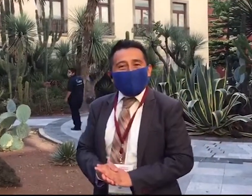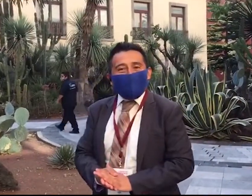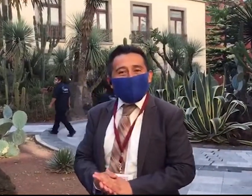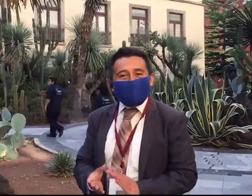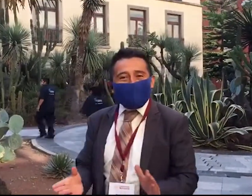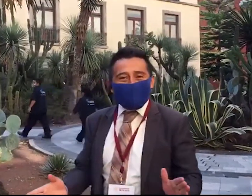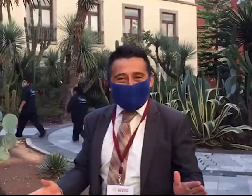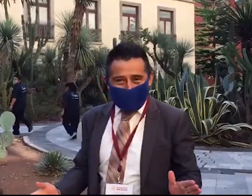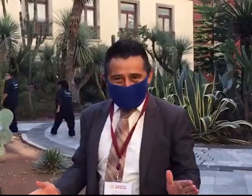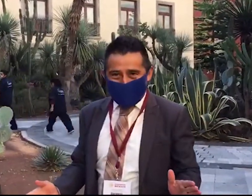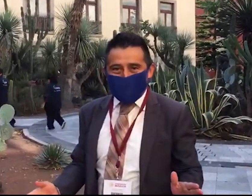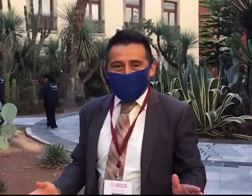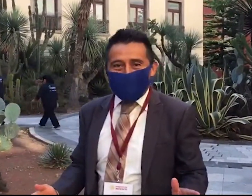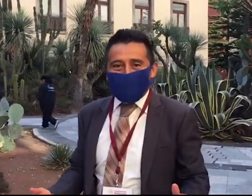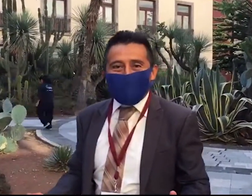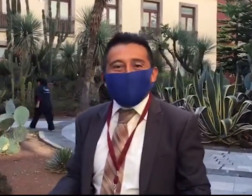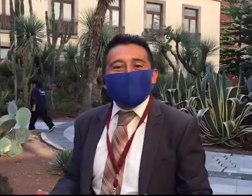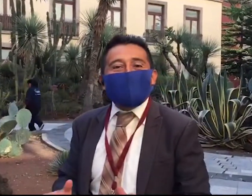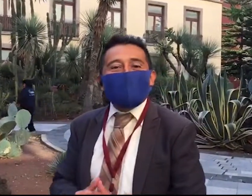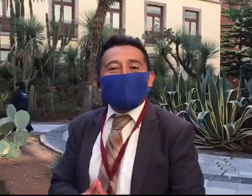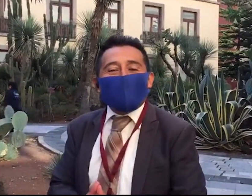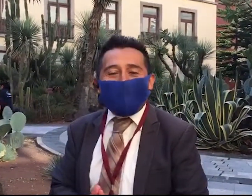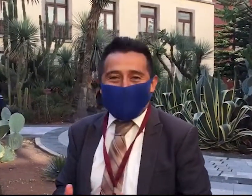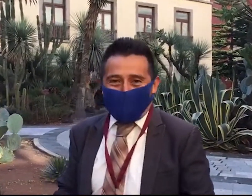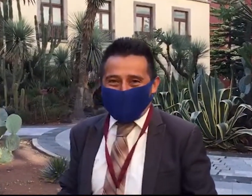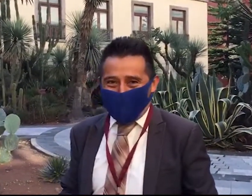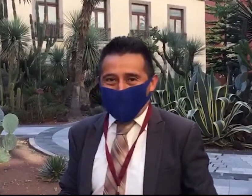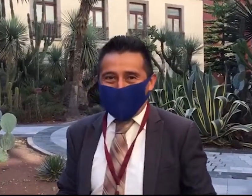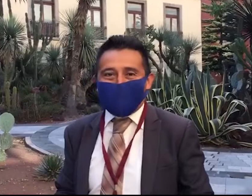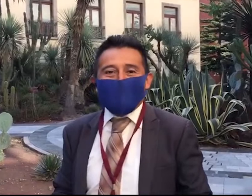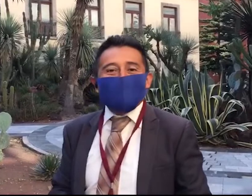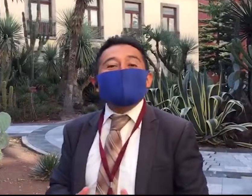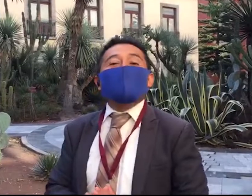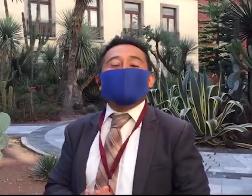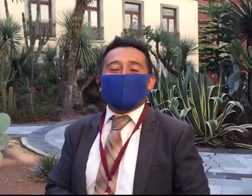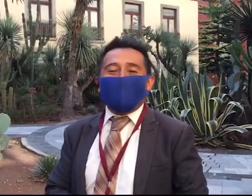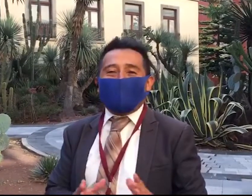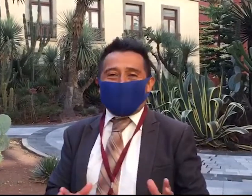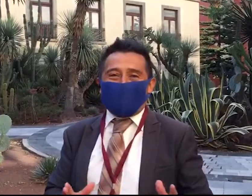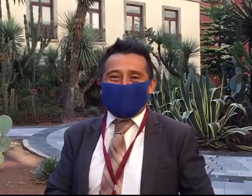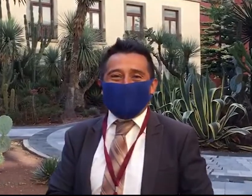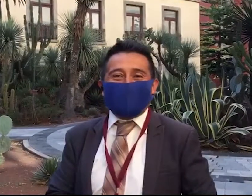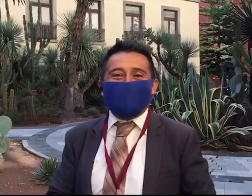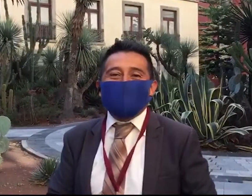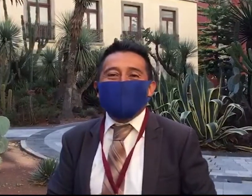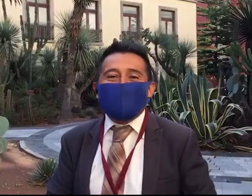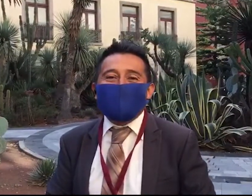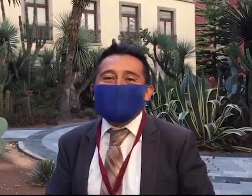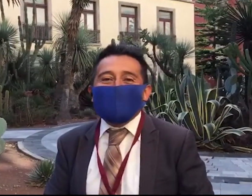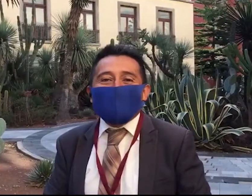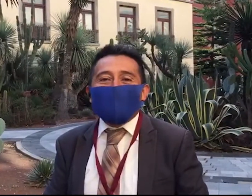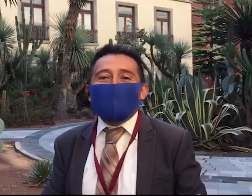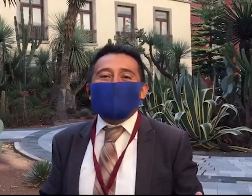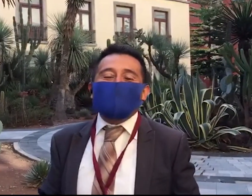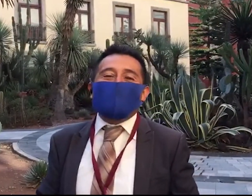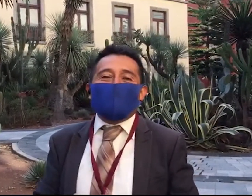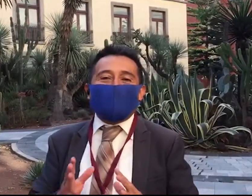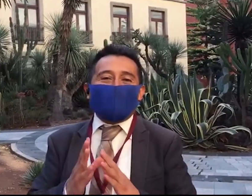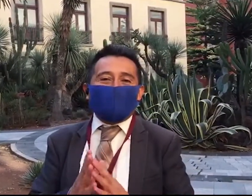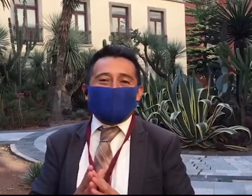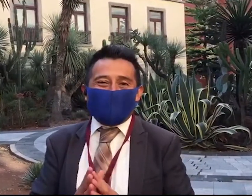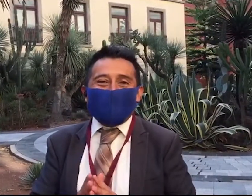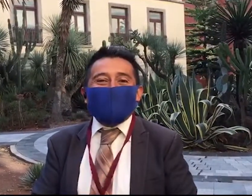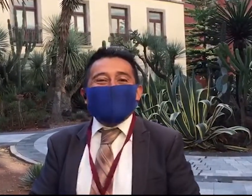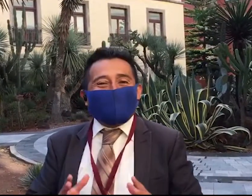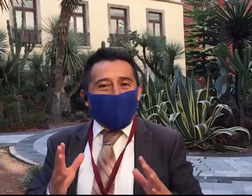funcionario público puede hacer alusión a partidos políticos y tampoco a logros de gobierno. Sin embargo, acotó el presidente de la República, no lo hará así cuando